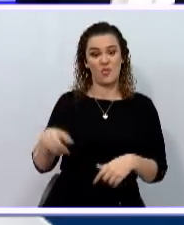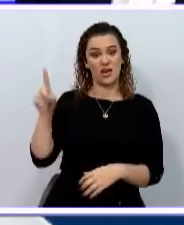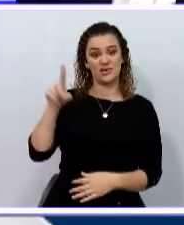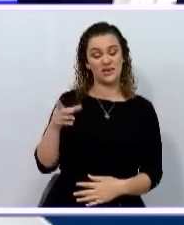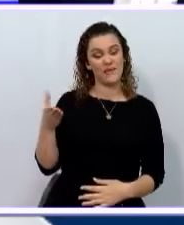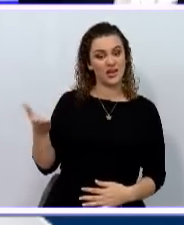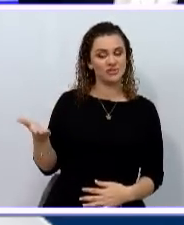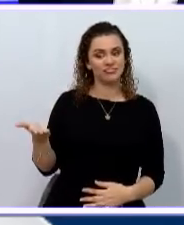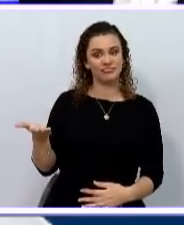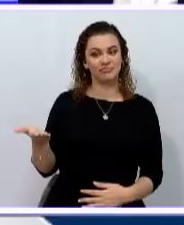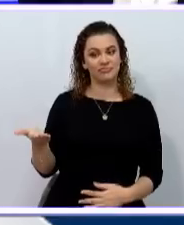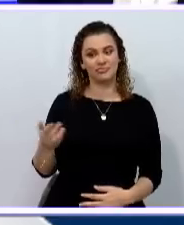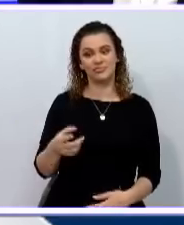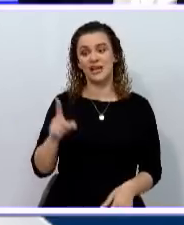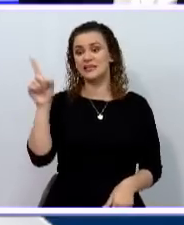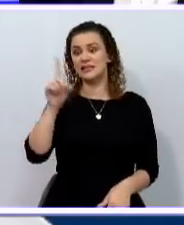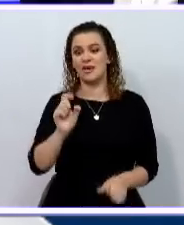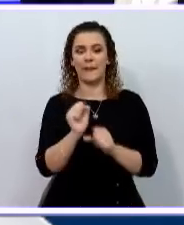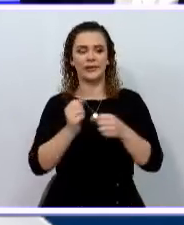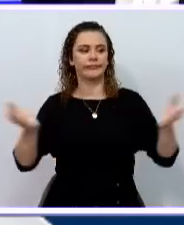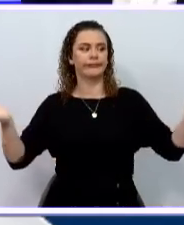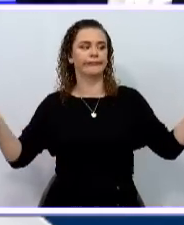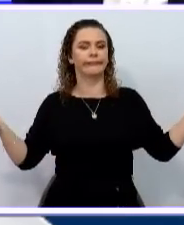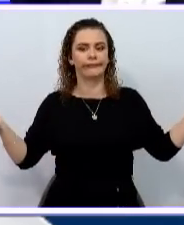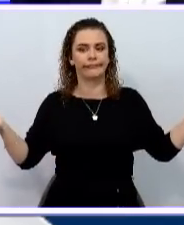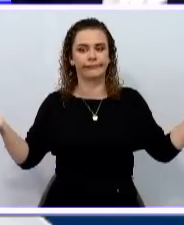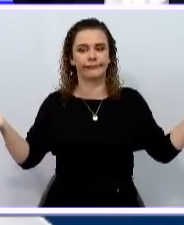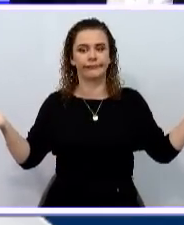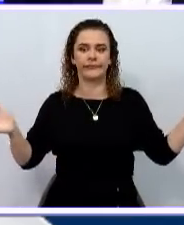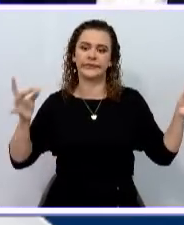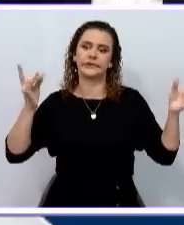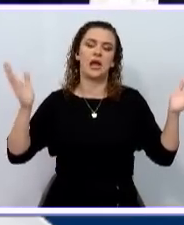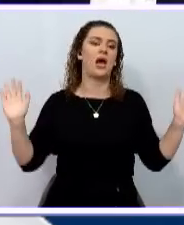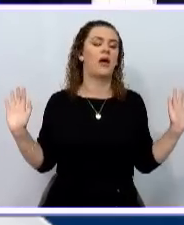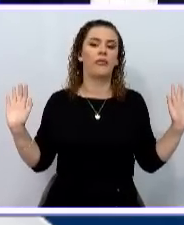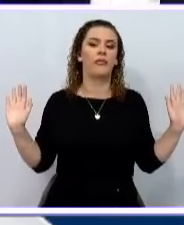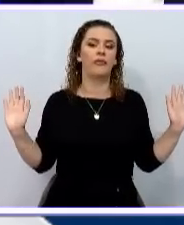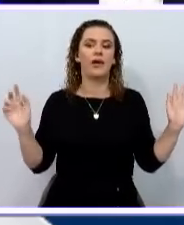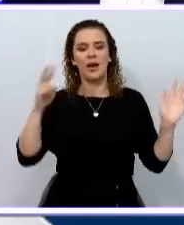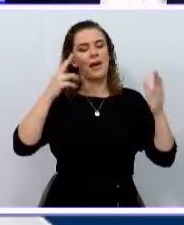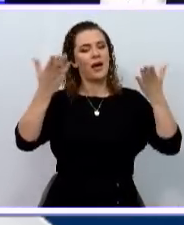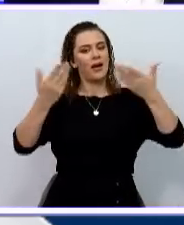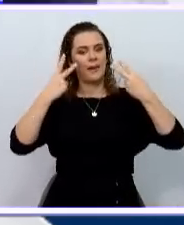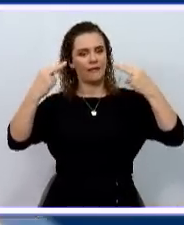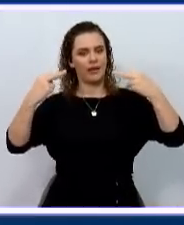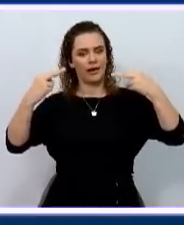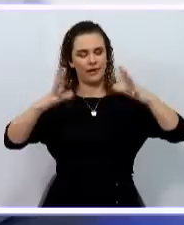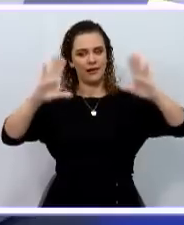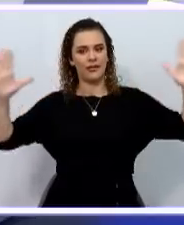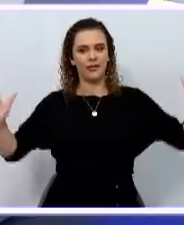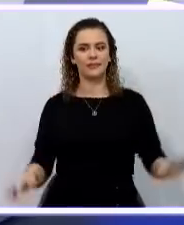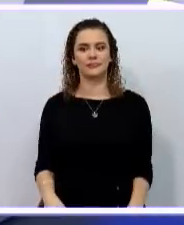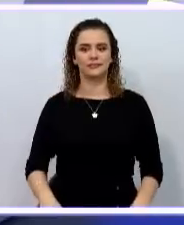O sea ayer me sorprendieron mucho muchachos toma abierta toma